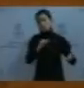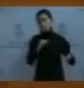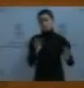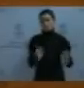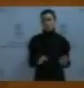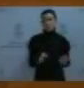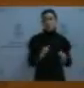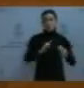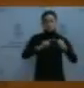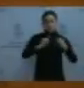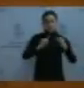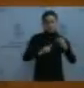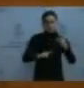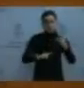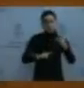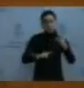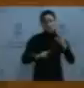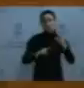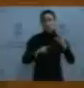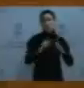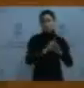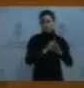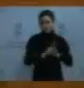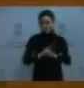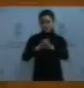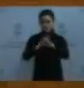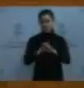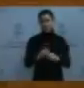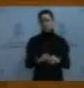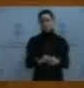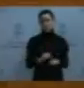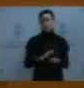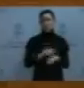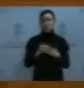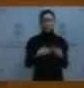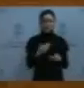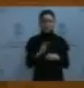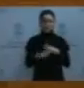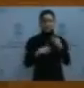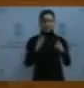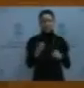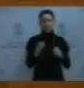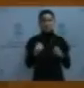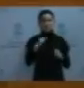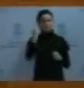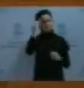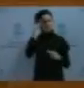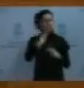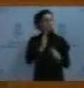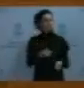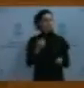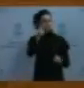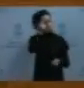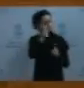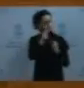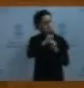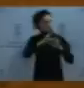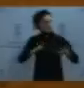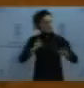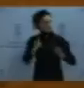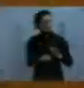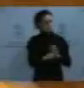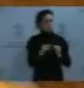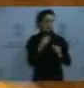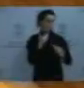los tres criterios o principios que nos guiarán y orientarán en este proceso. Creo que he contestado con precisión y claridad a su pregunta. Muchas